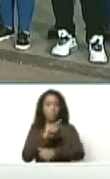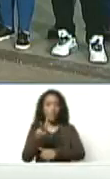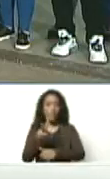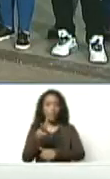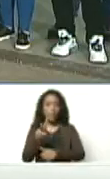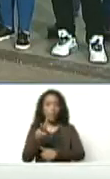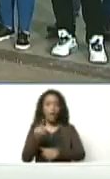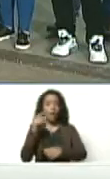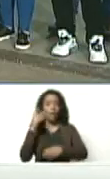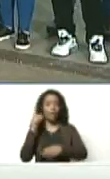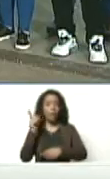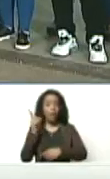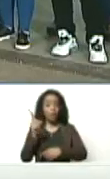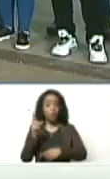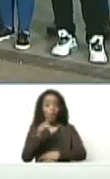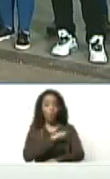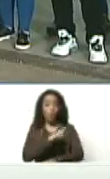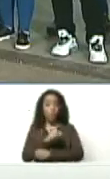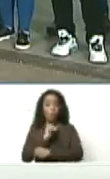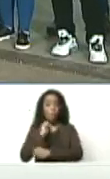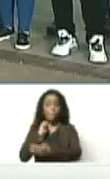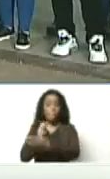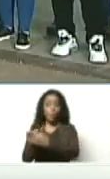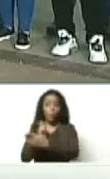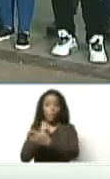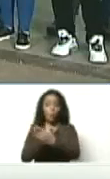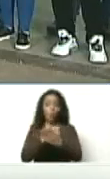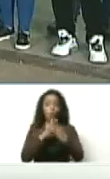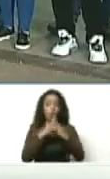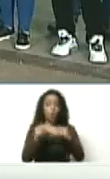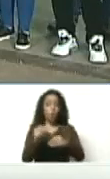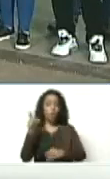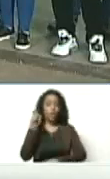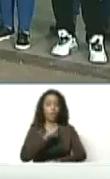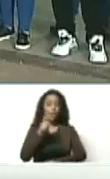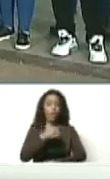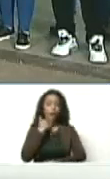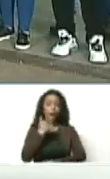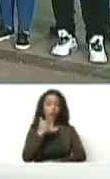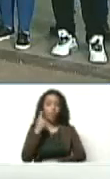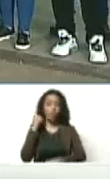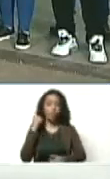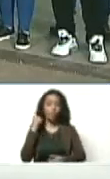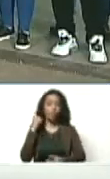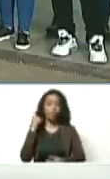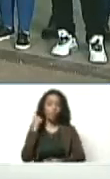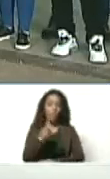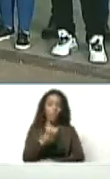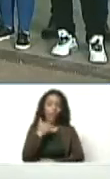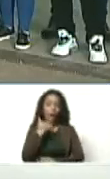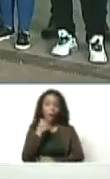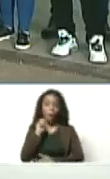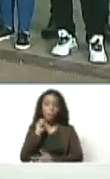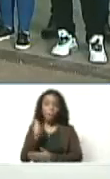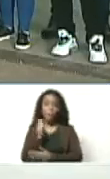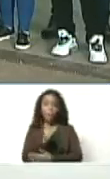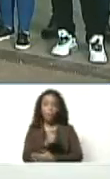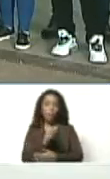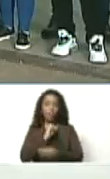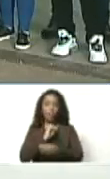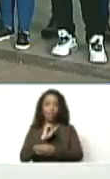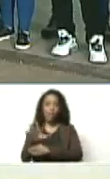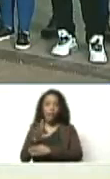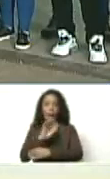cumpla, de transferir todo lo que deba ser transferido y pueda ser transferido